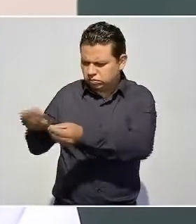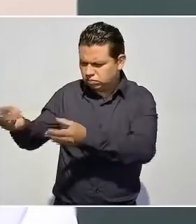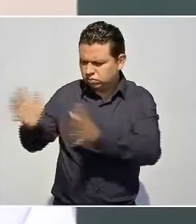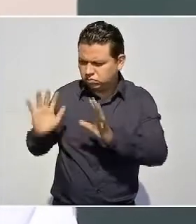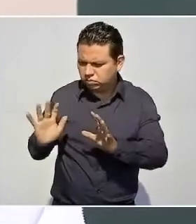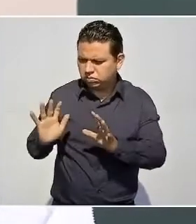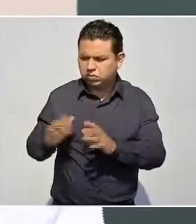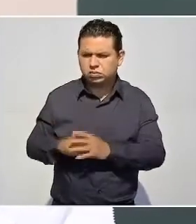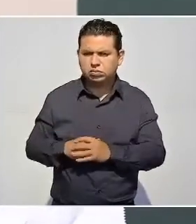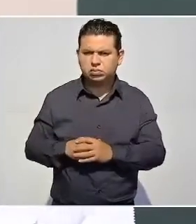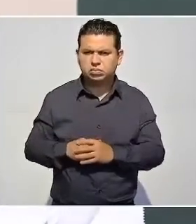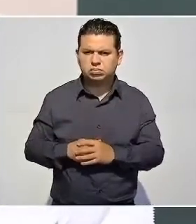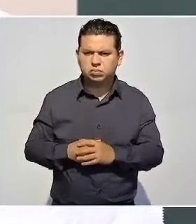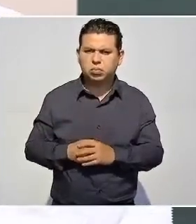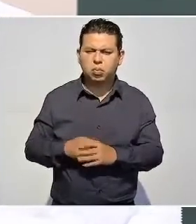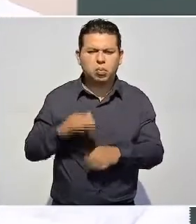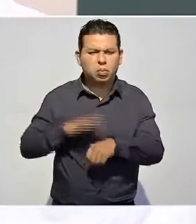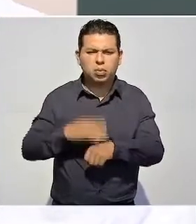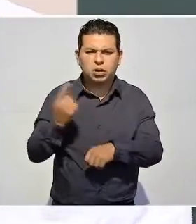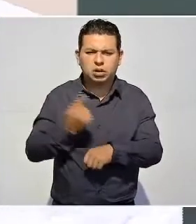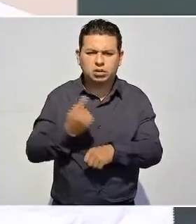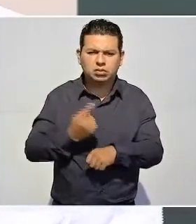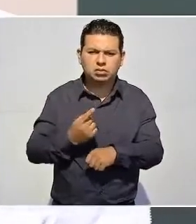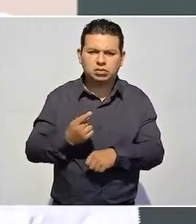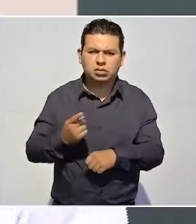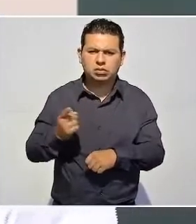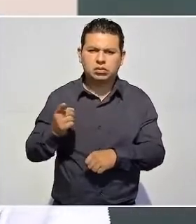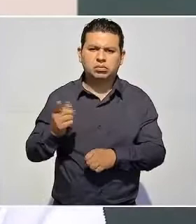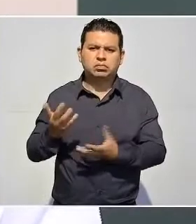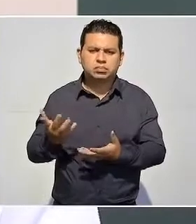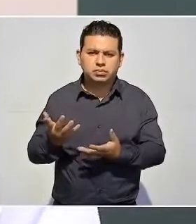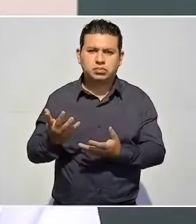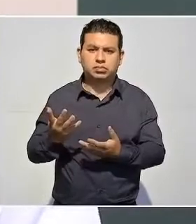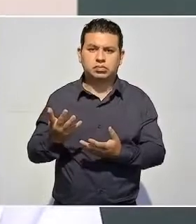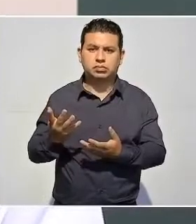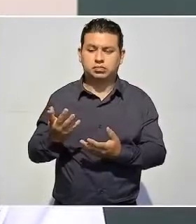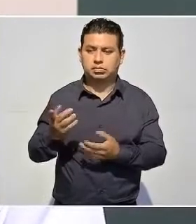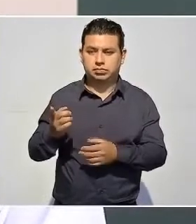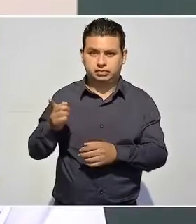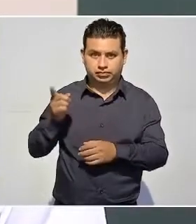y puesto que sabía leer y escribir,